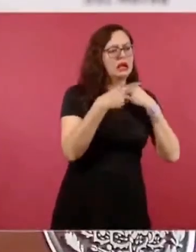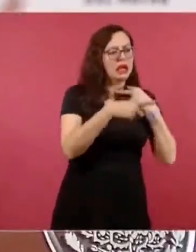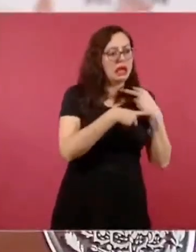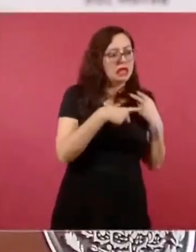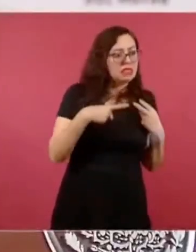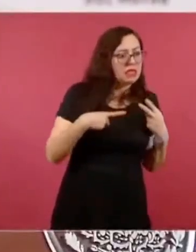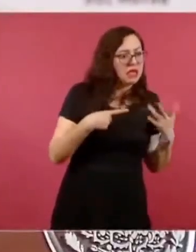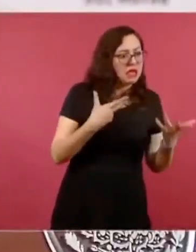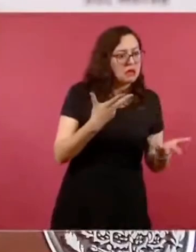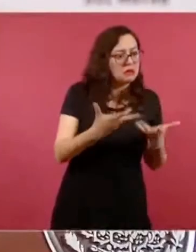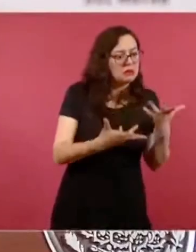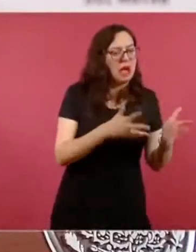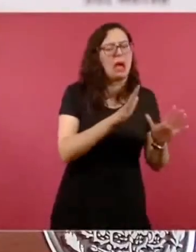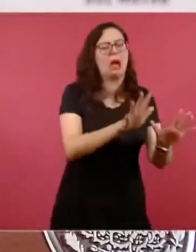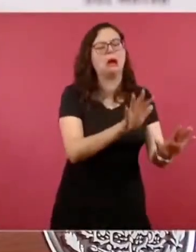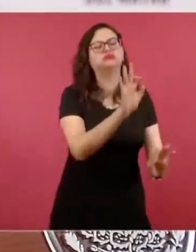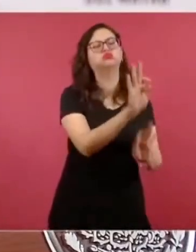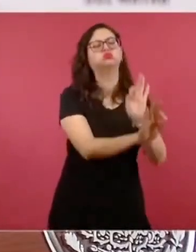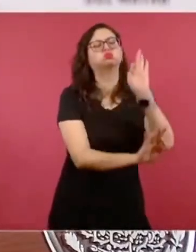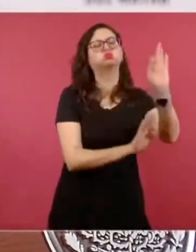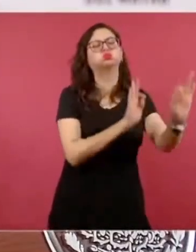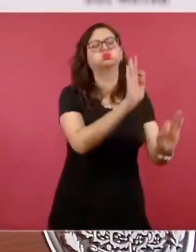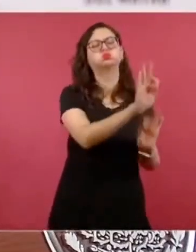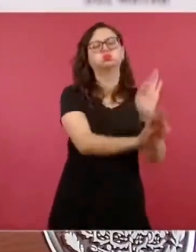Lo que hicieron con el FOBAPROA,